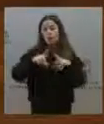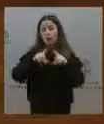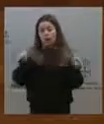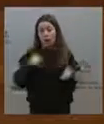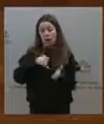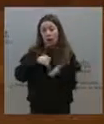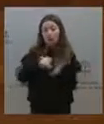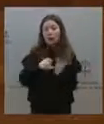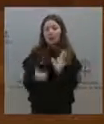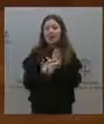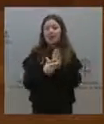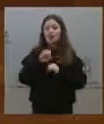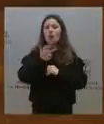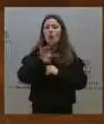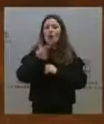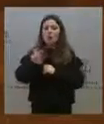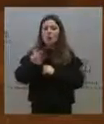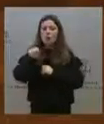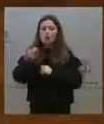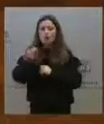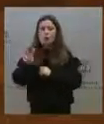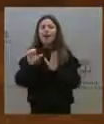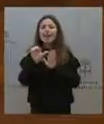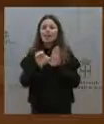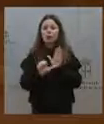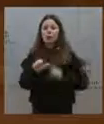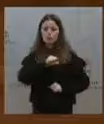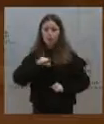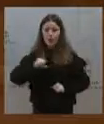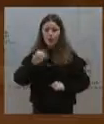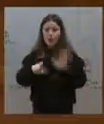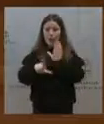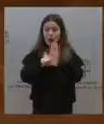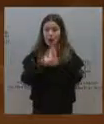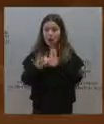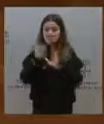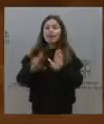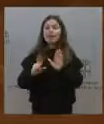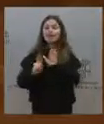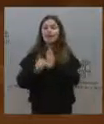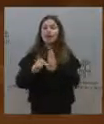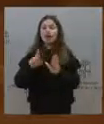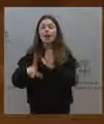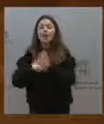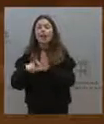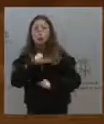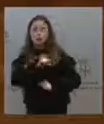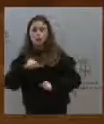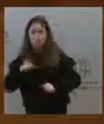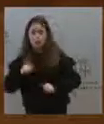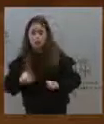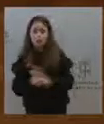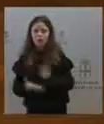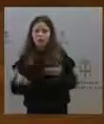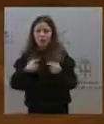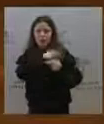Autonomía. Además de una ley y un decreto legislativo autonómicos. Todos ellos obligan a presentar los presupuestos del Principado de